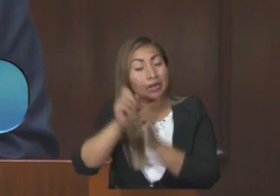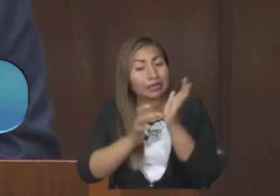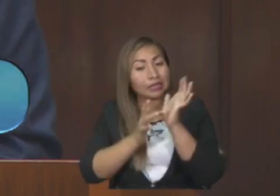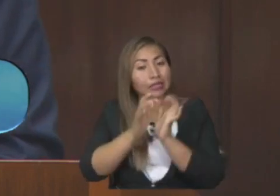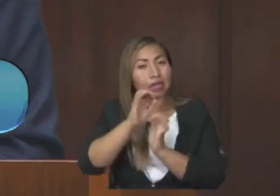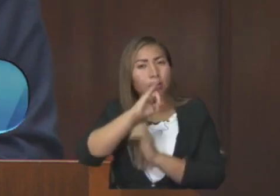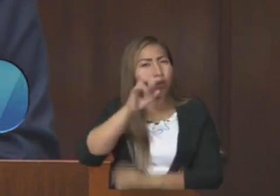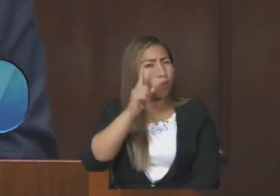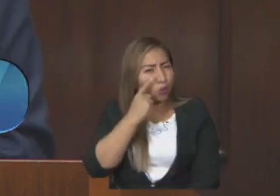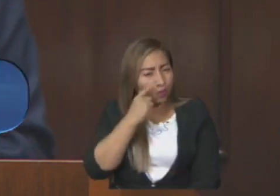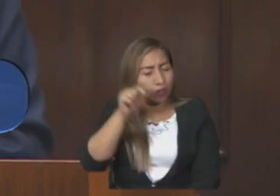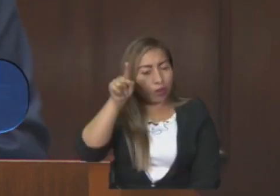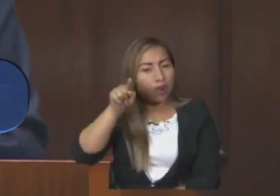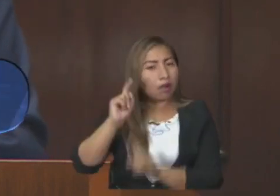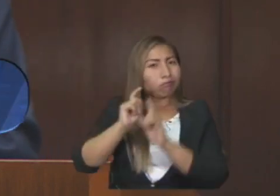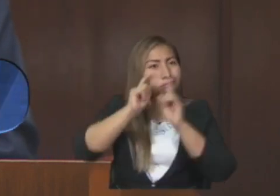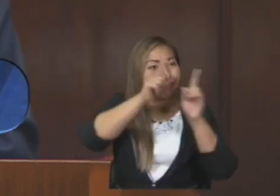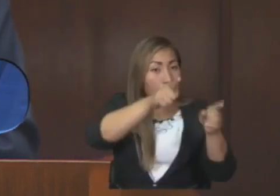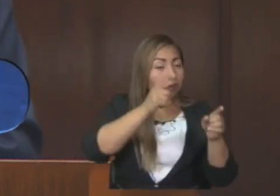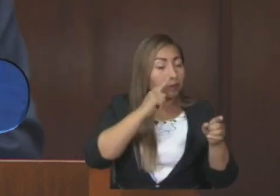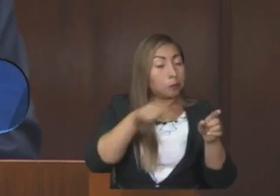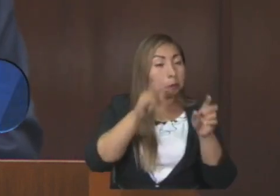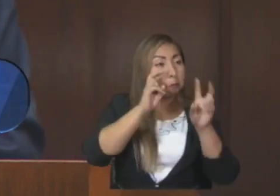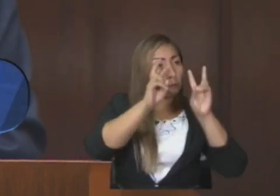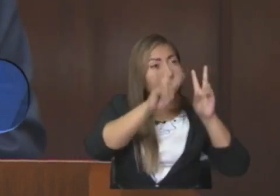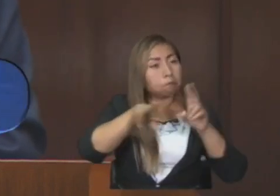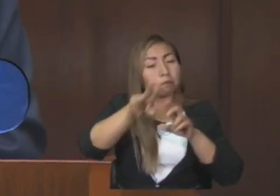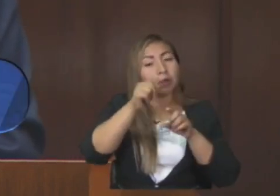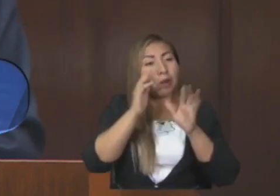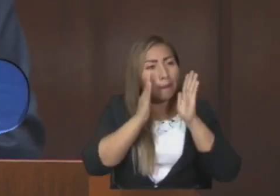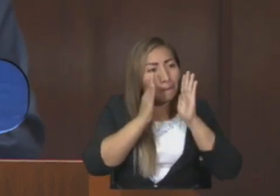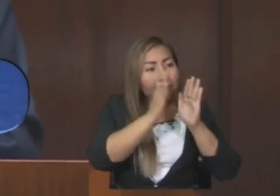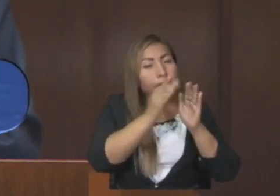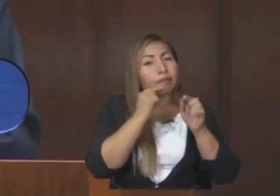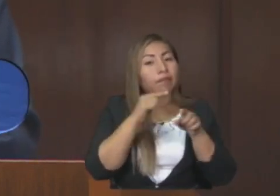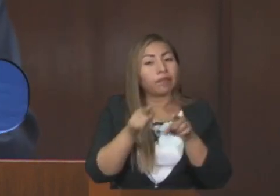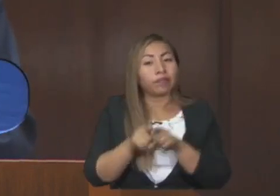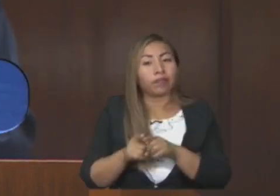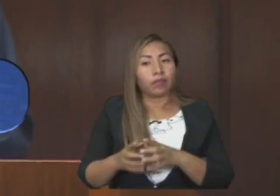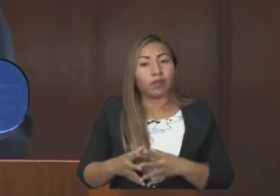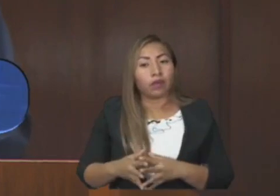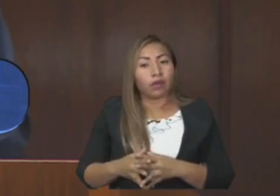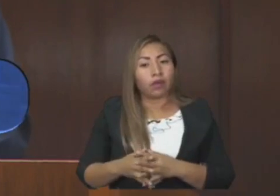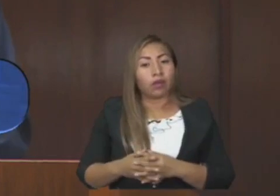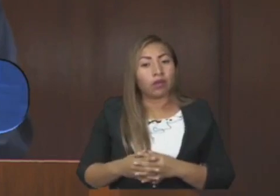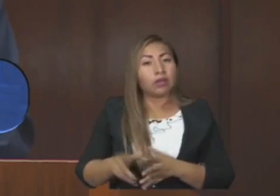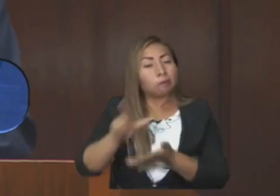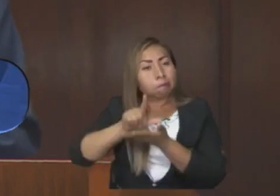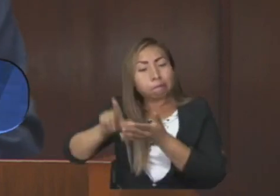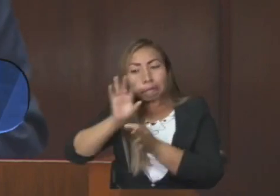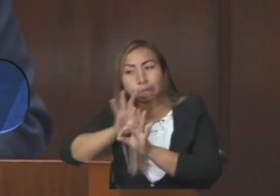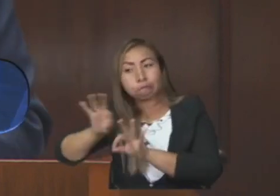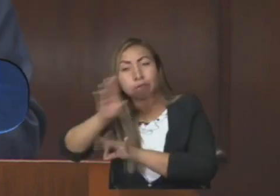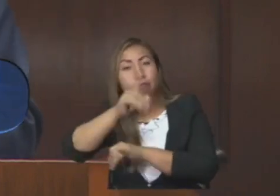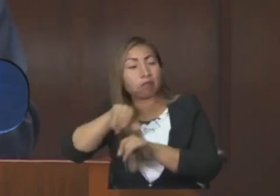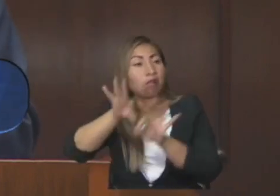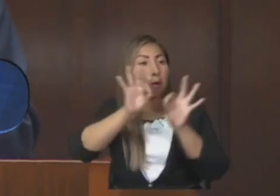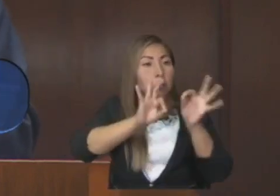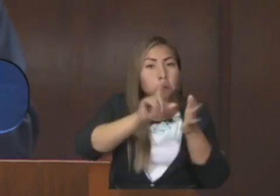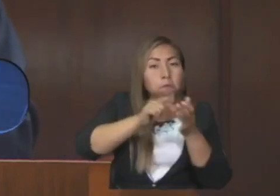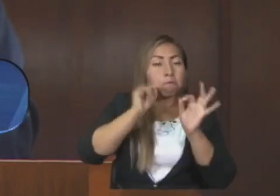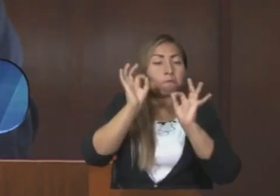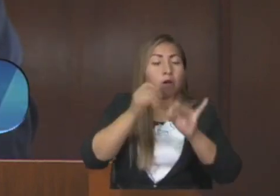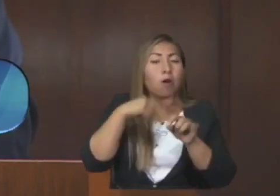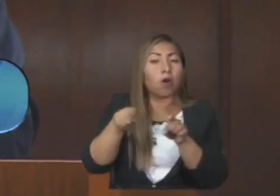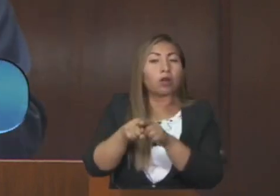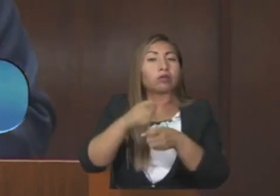año 2021, la mina continuó operando bajo estrictos controles de sanidad y con limitaciones de acceso para visitantes y